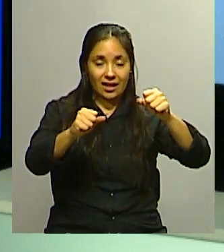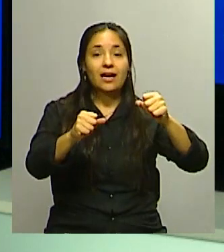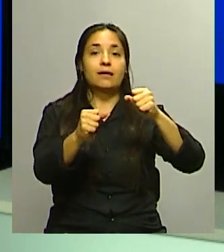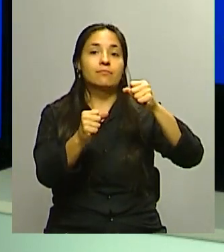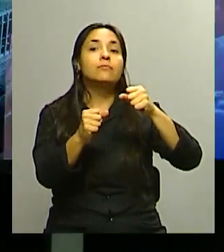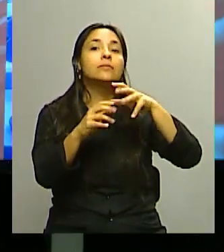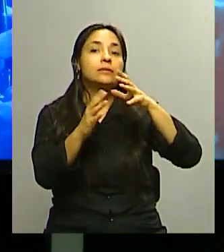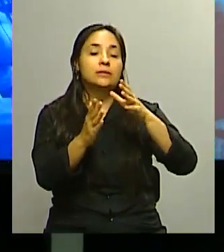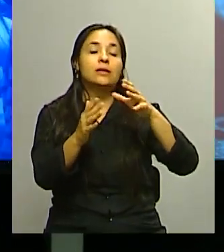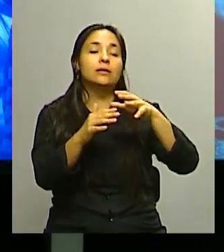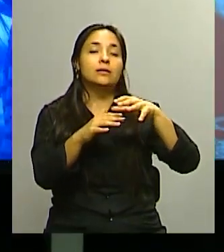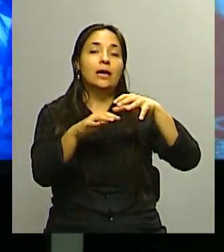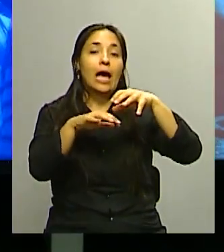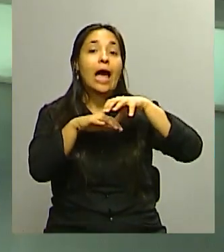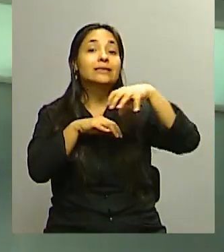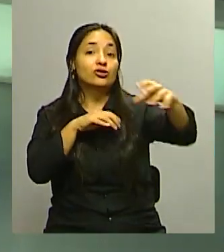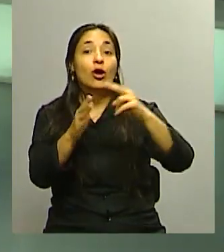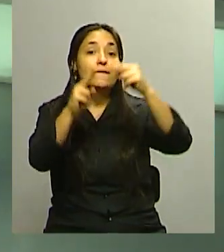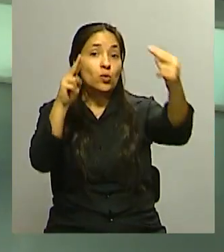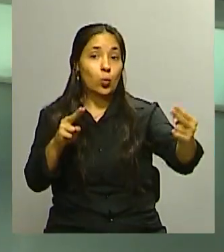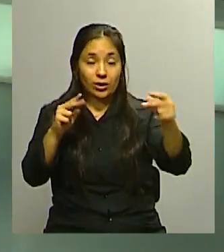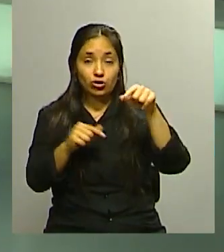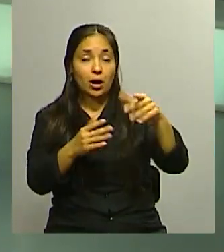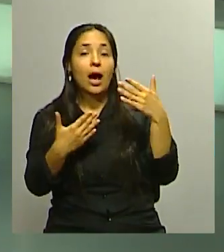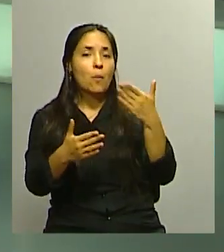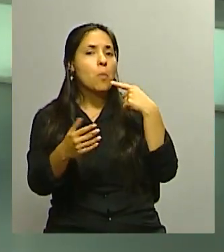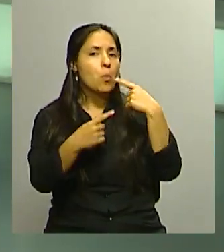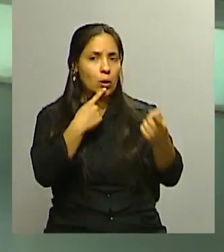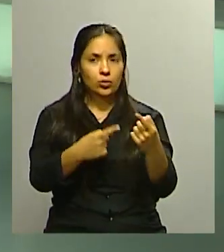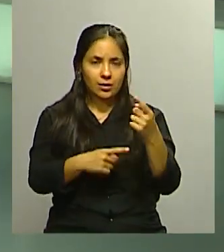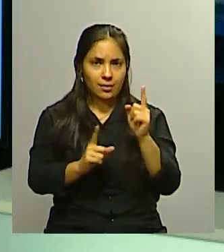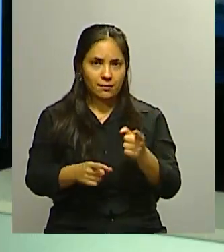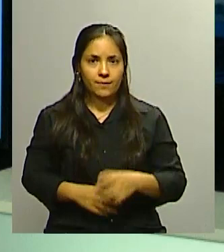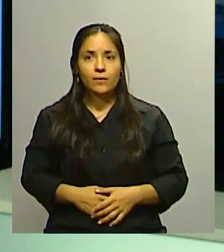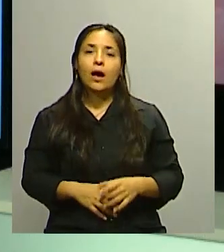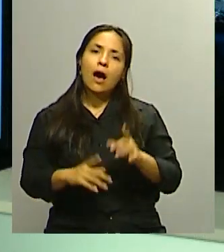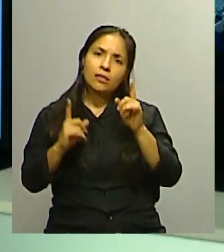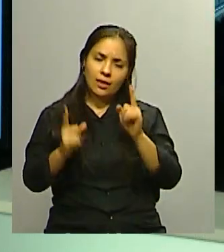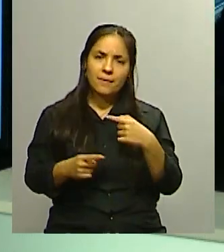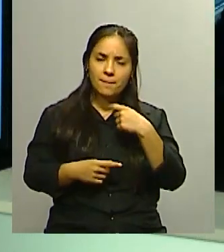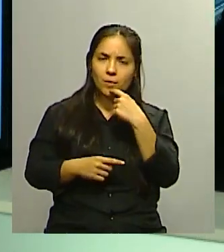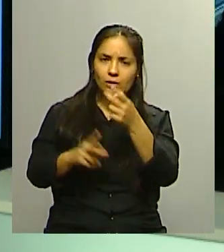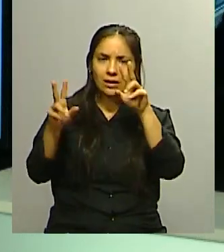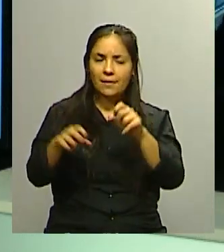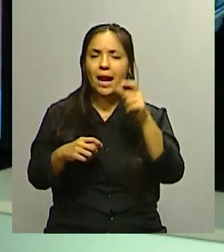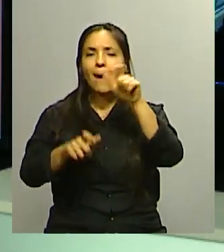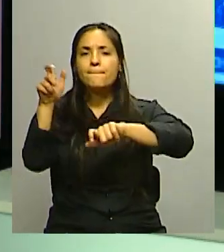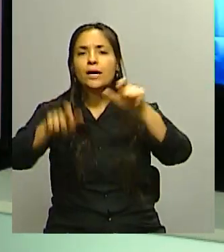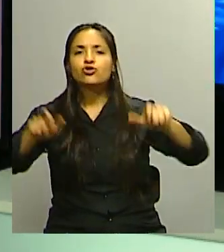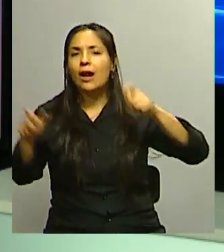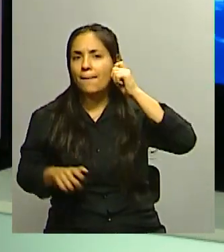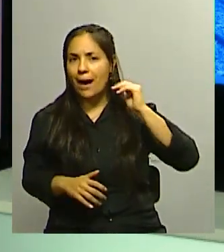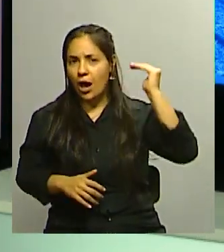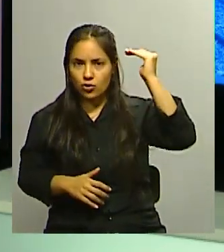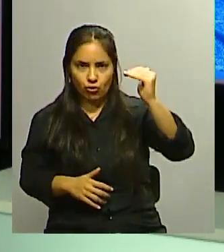y pueden solicitar su turno ahí. Me quedo también con el tema de las personas mayores, porque también se da una situación por ahí de que tienen